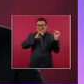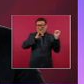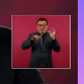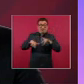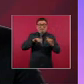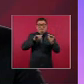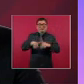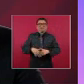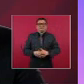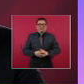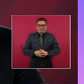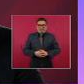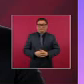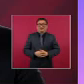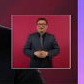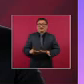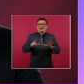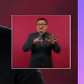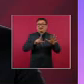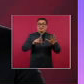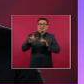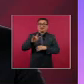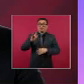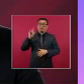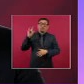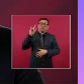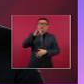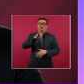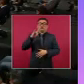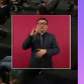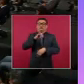Se llegó a 700 vuelos diarios,